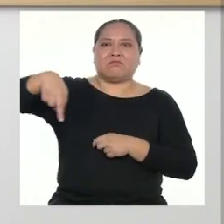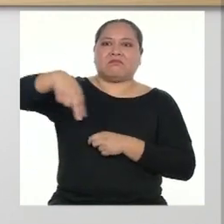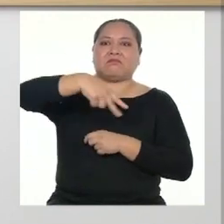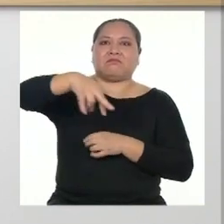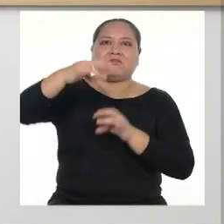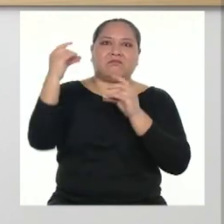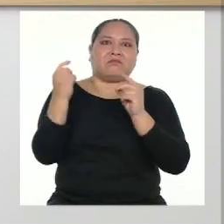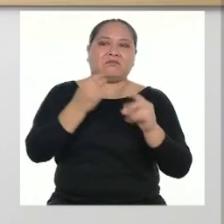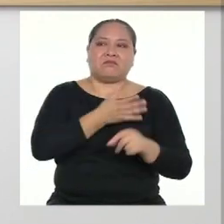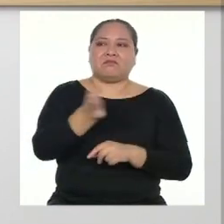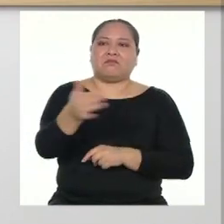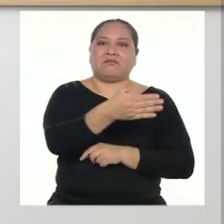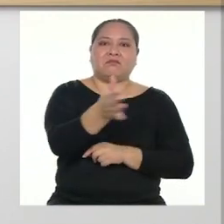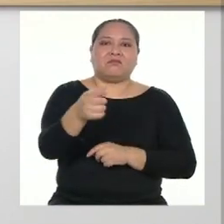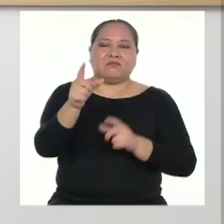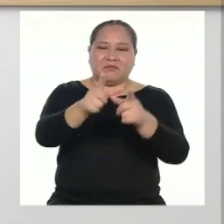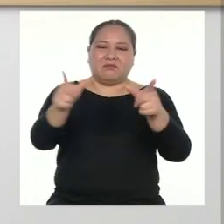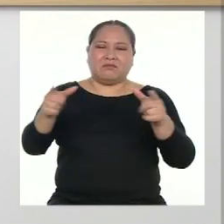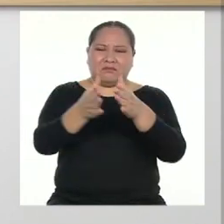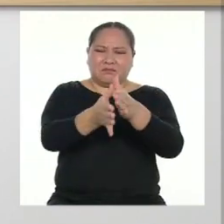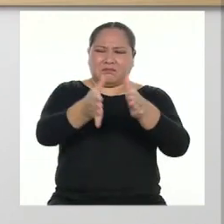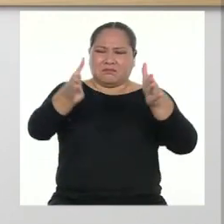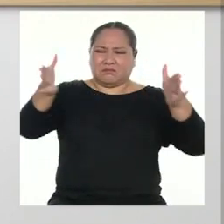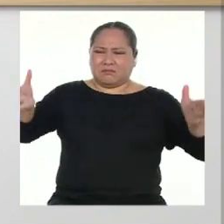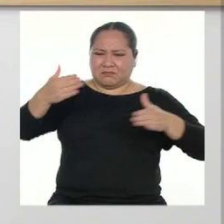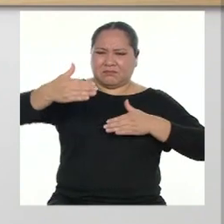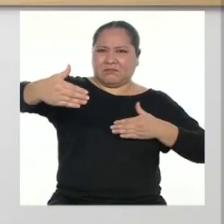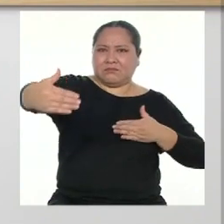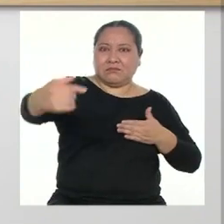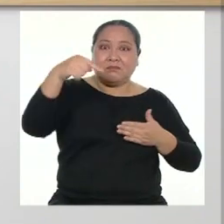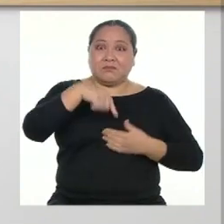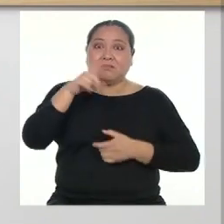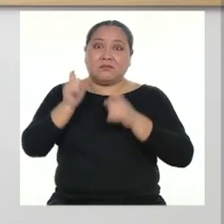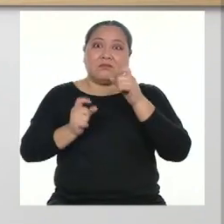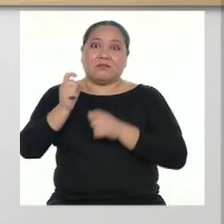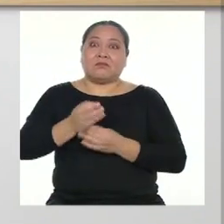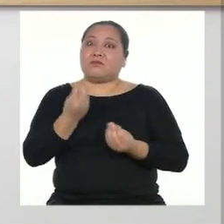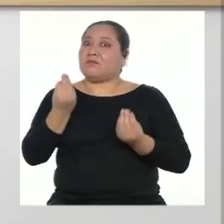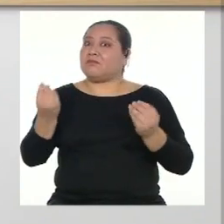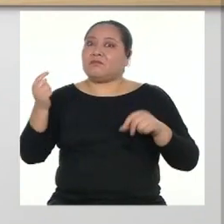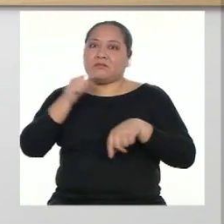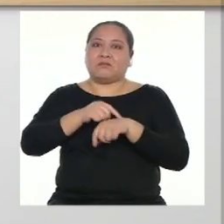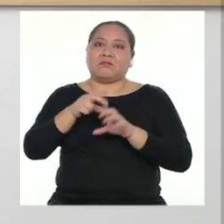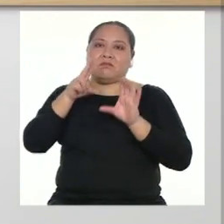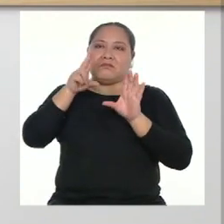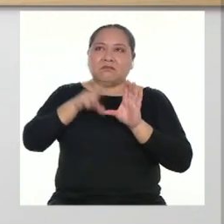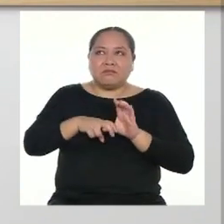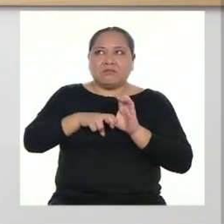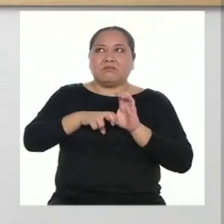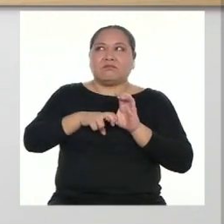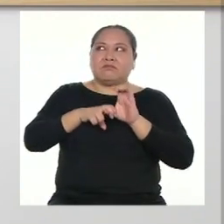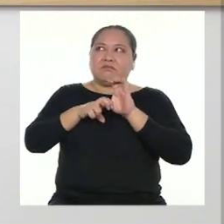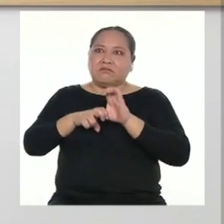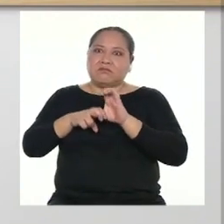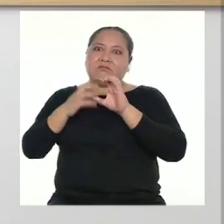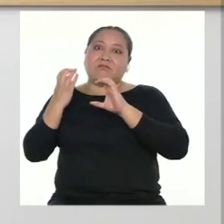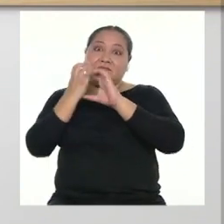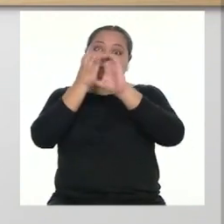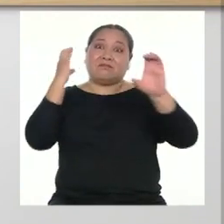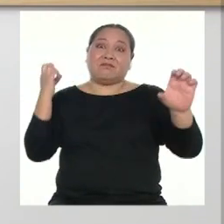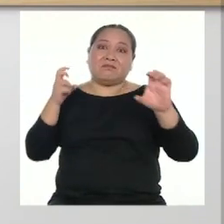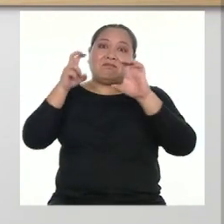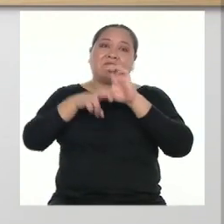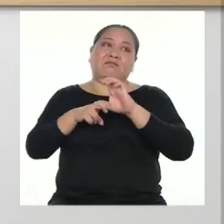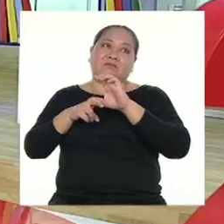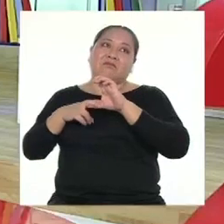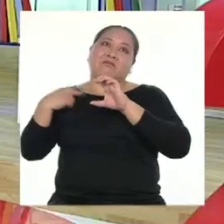hora. La ciudad es tan grande que estas personas deben estar mucho tiempo sentadas en un bus para llegar a sus